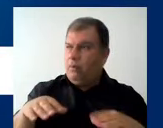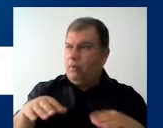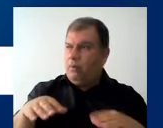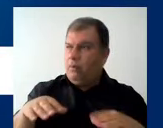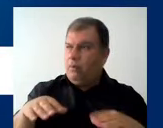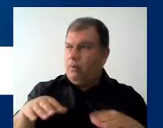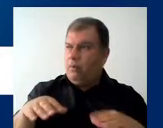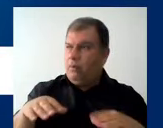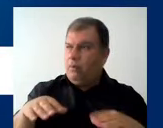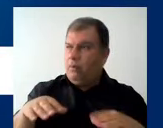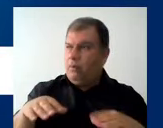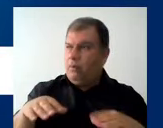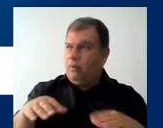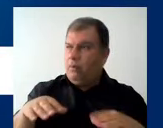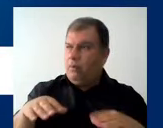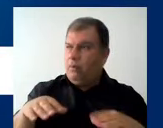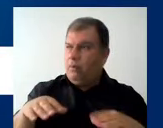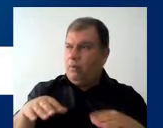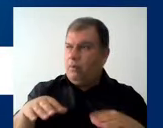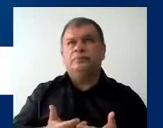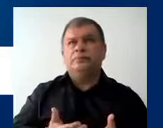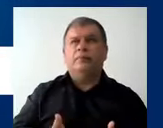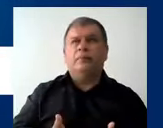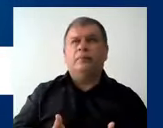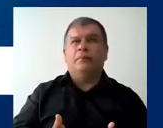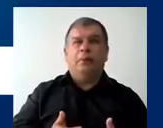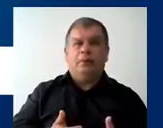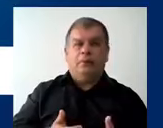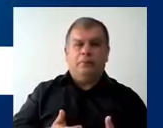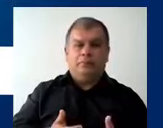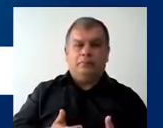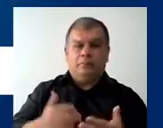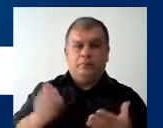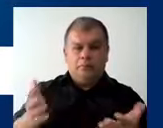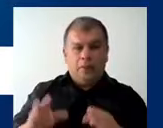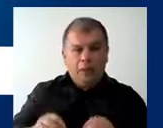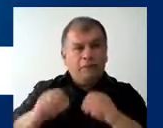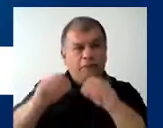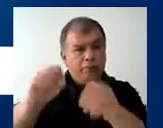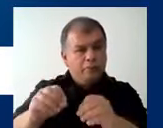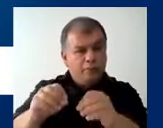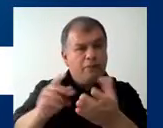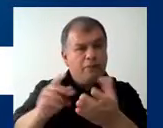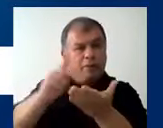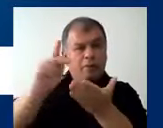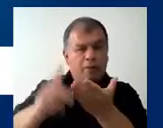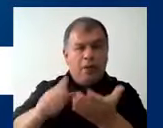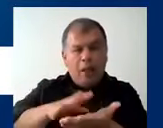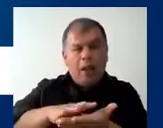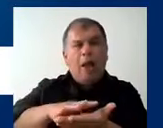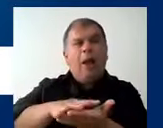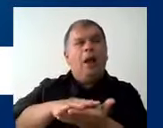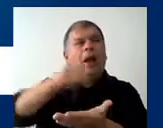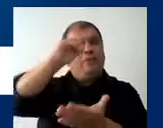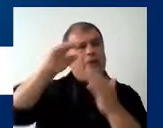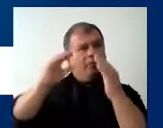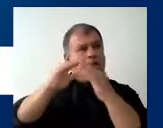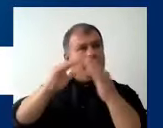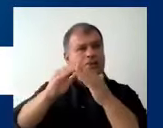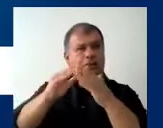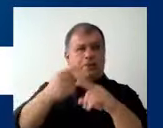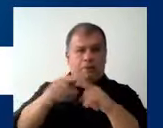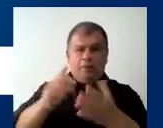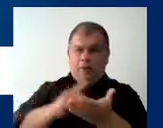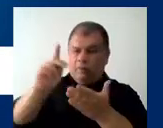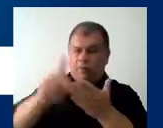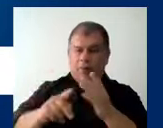ejemplo, lo que hemos tenido ha sido que se implementó el programa de Aprende en Casa. Sin embargo, este